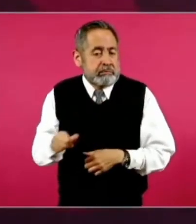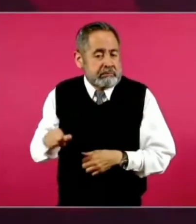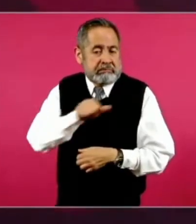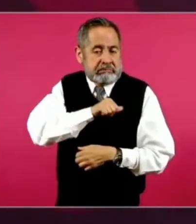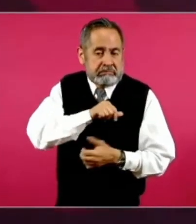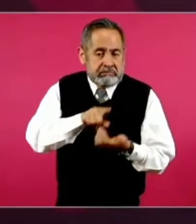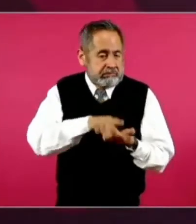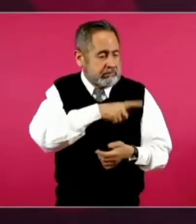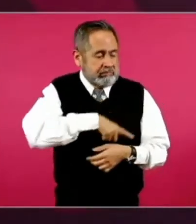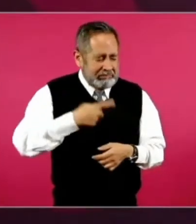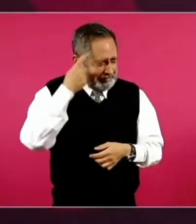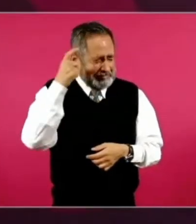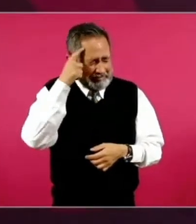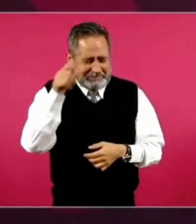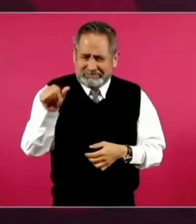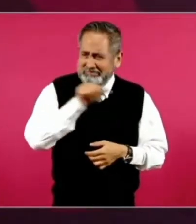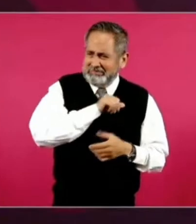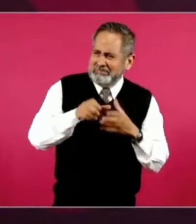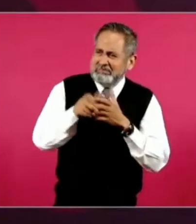pensamiento.